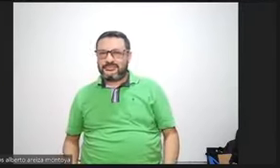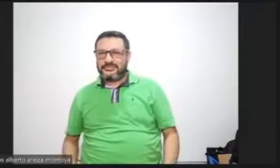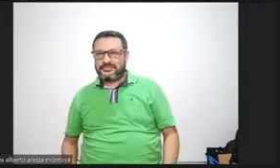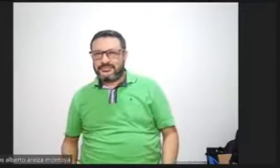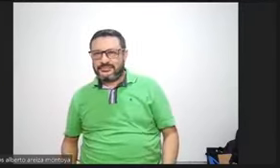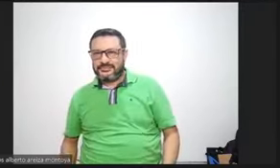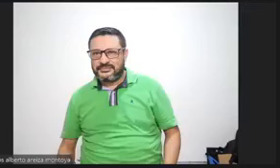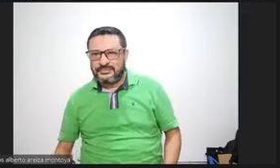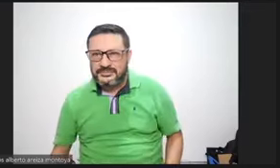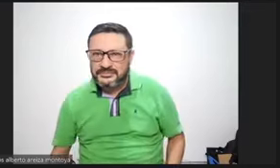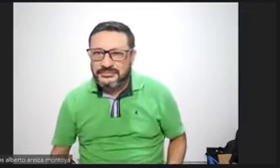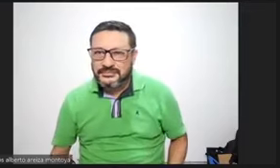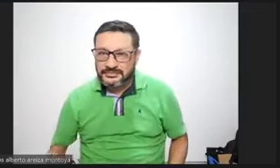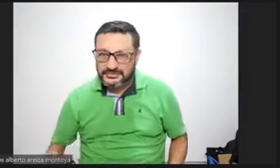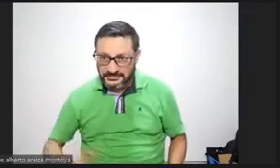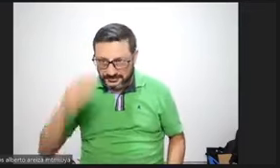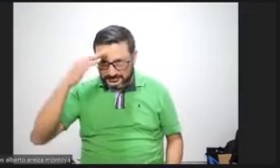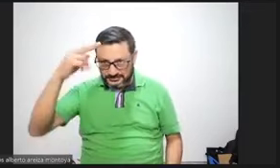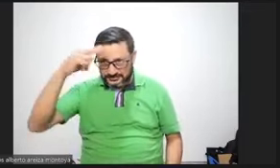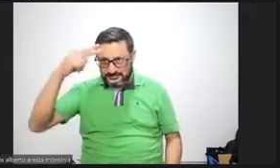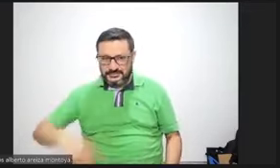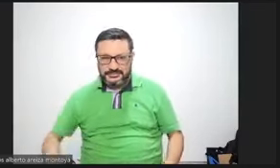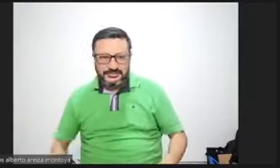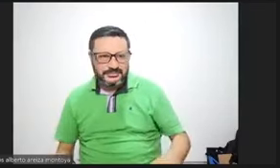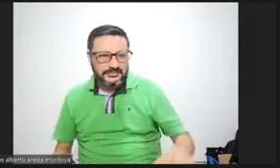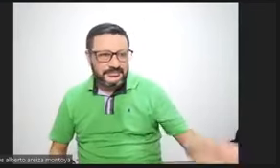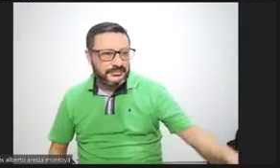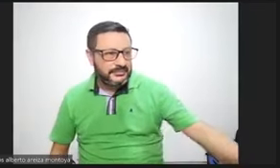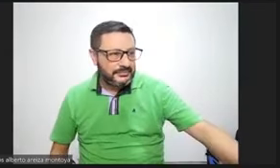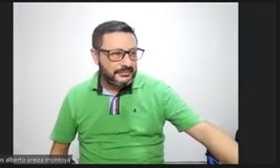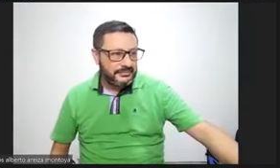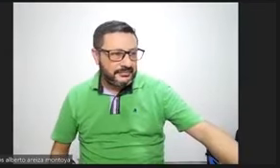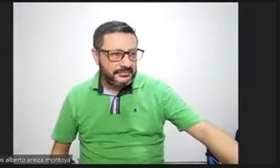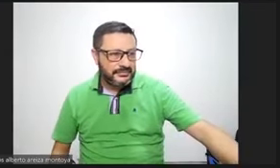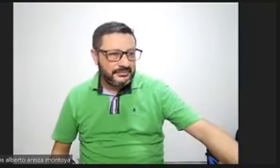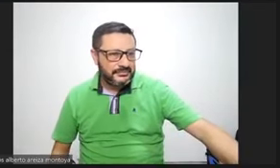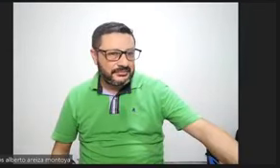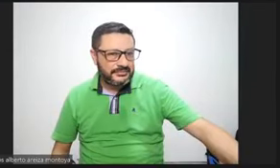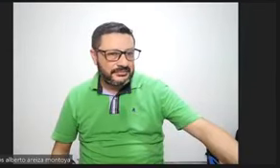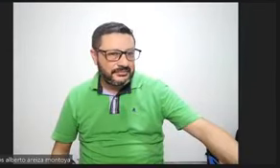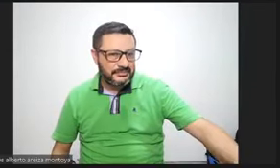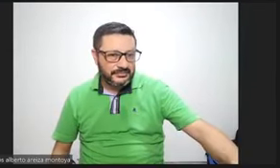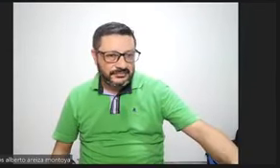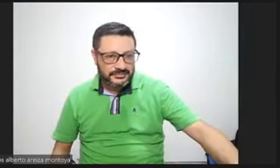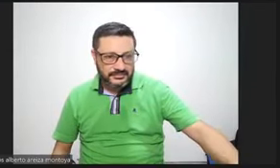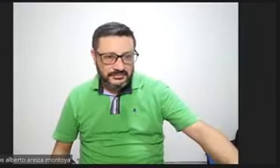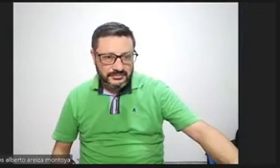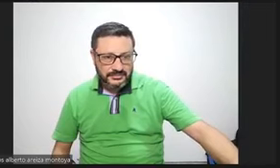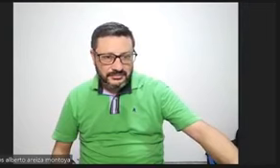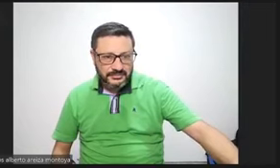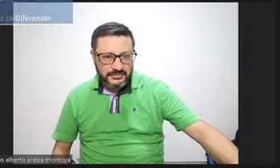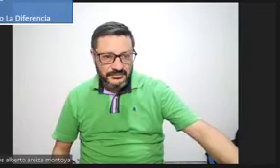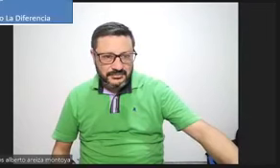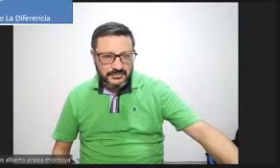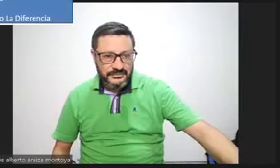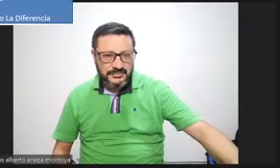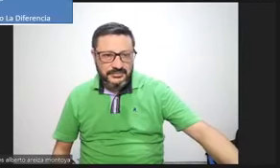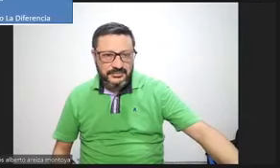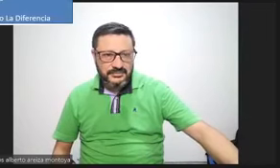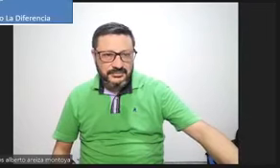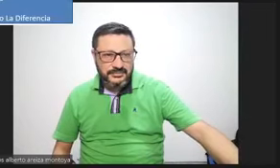si Gina sabe la historia de BFI10. BFI10 es el centro de fisioterapia que ahorita está por el velódromo.